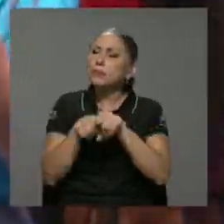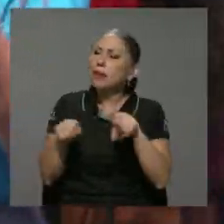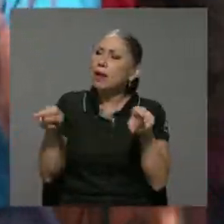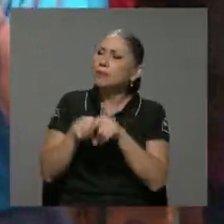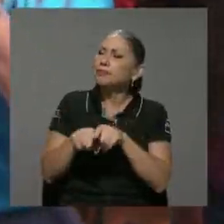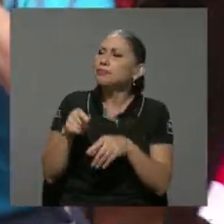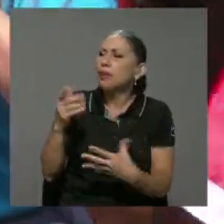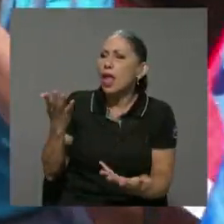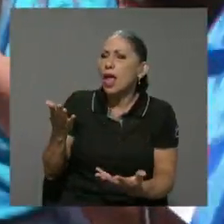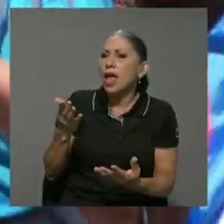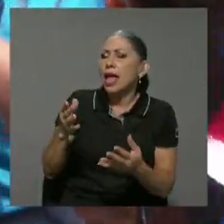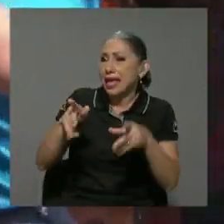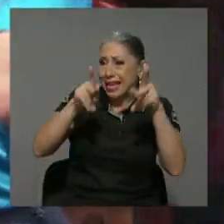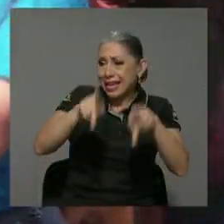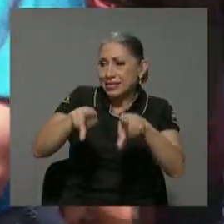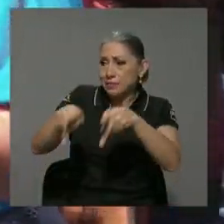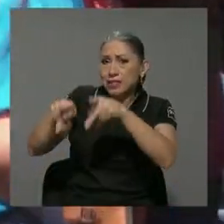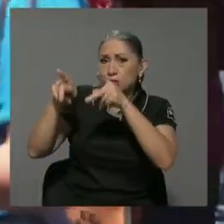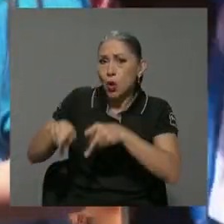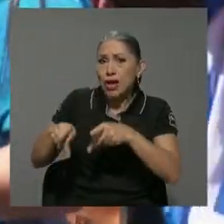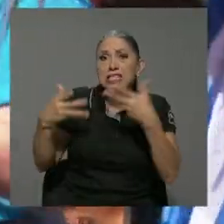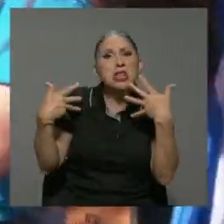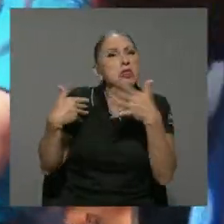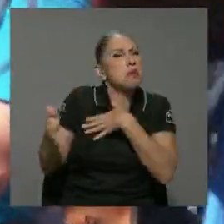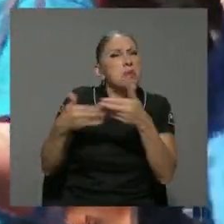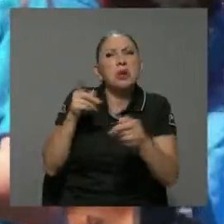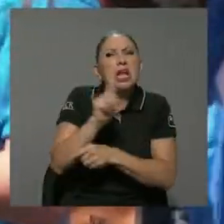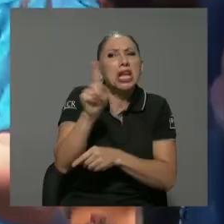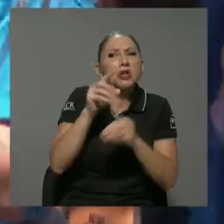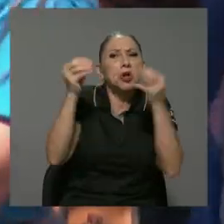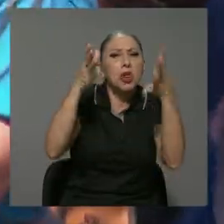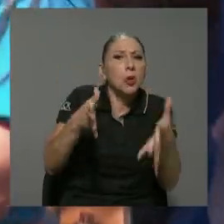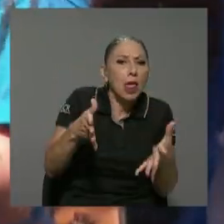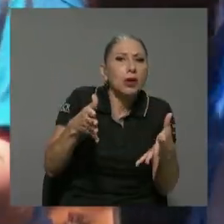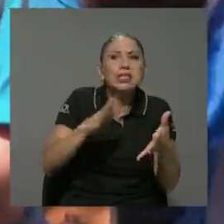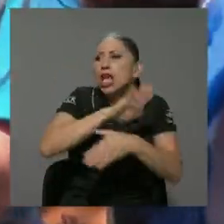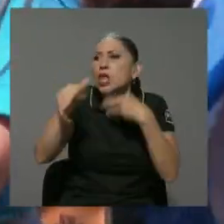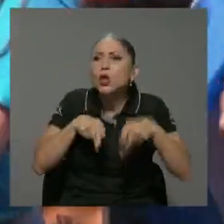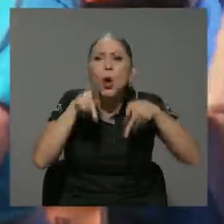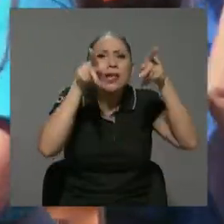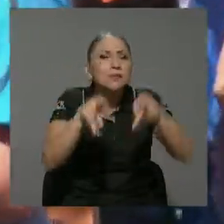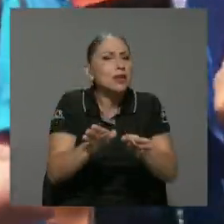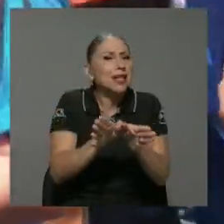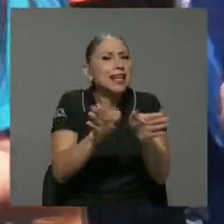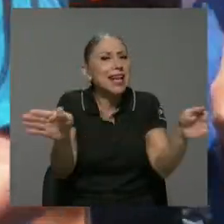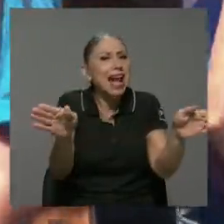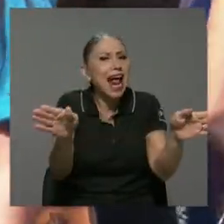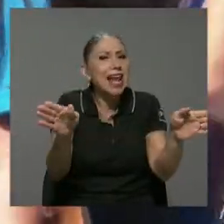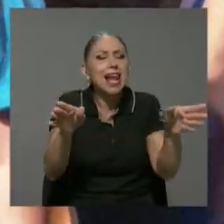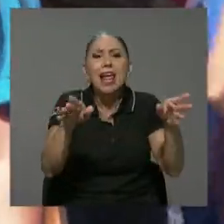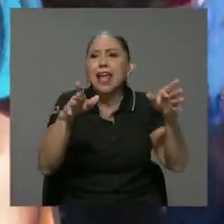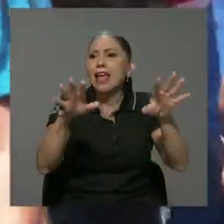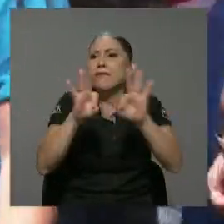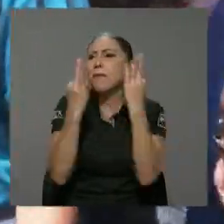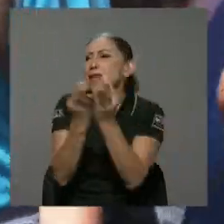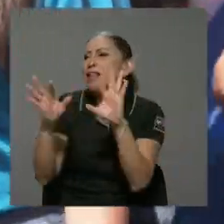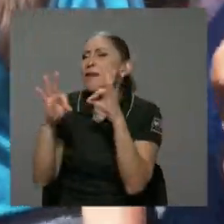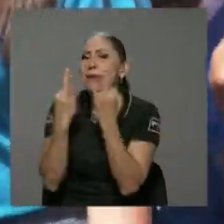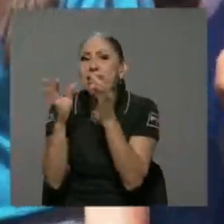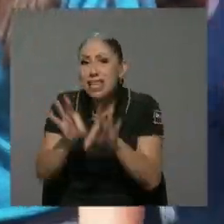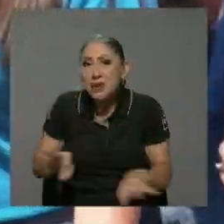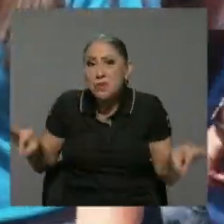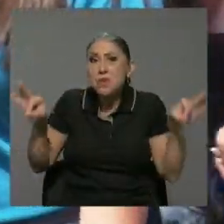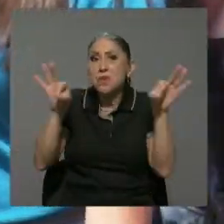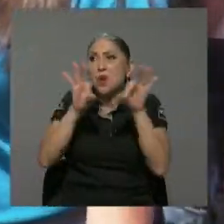qué es importante que las personas, aunque no sean educadoras, las familias, se manifiesten y se hayan unido también a esta manifestación? Claro, por